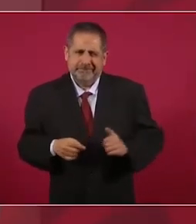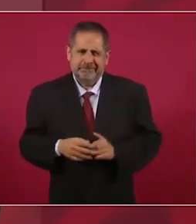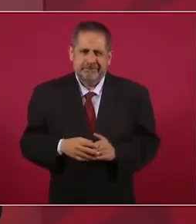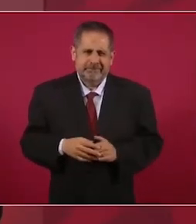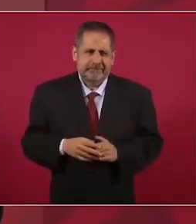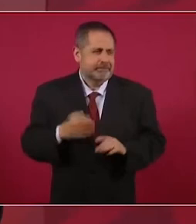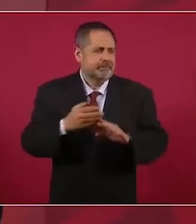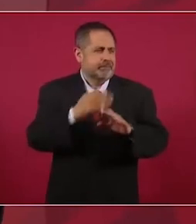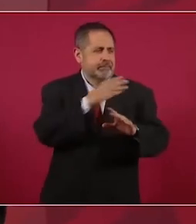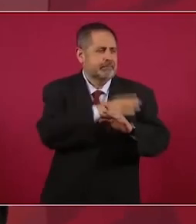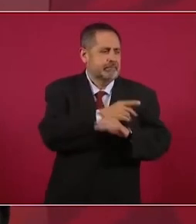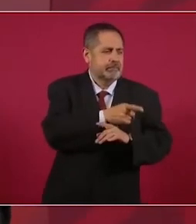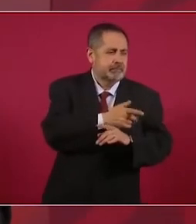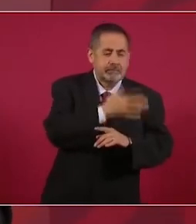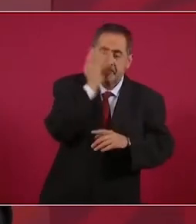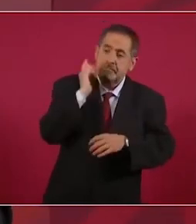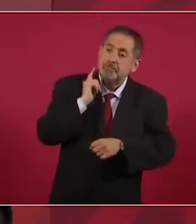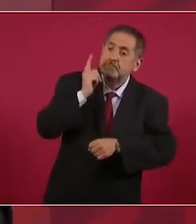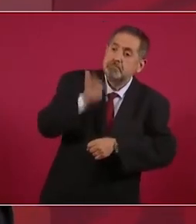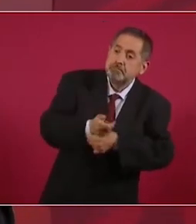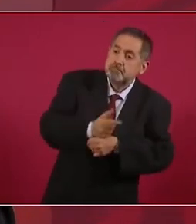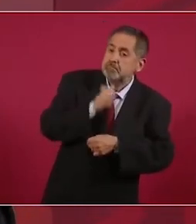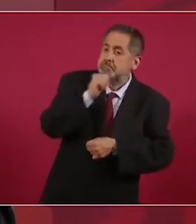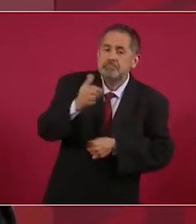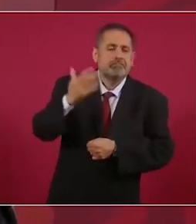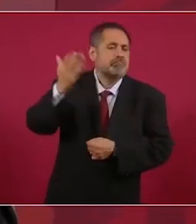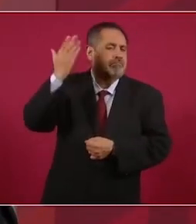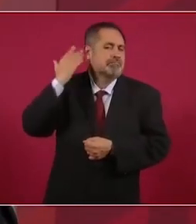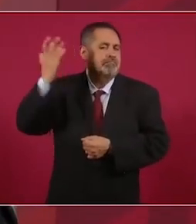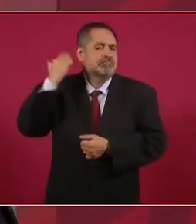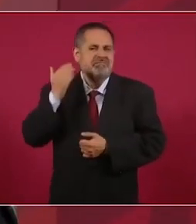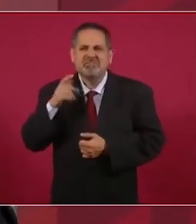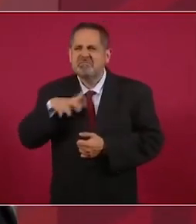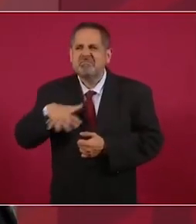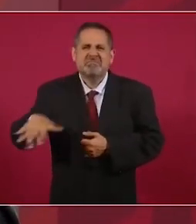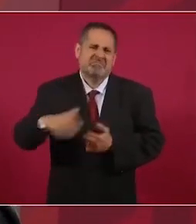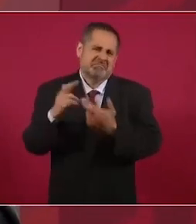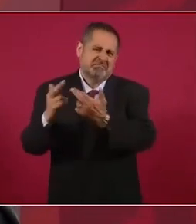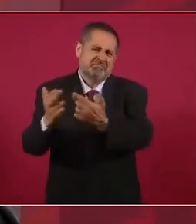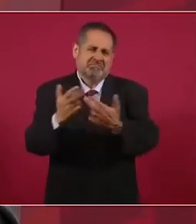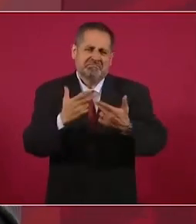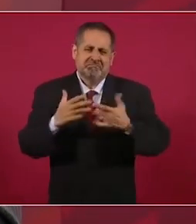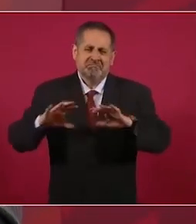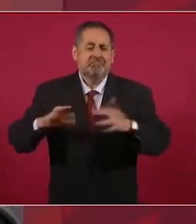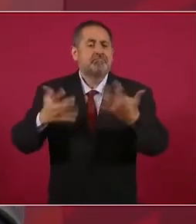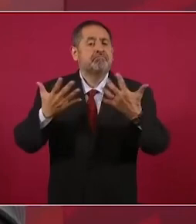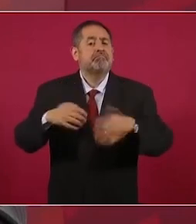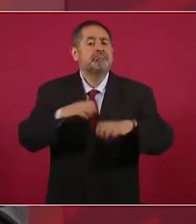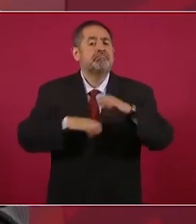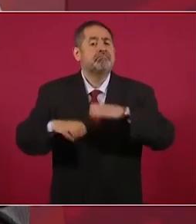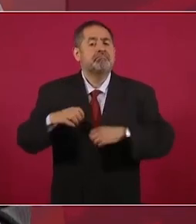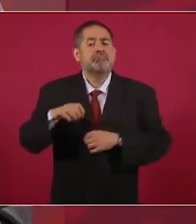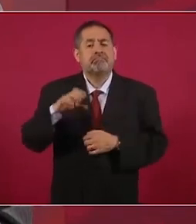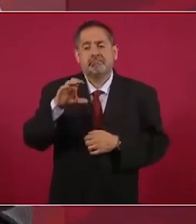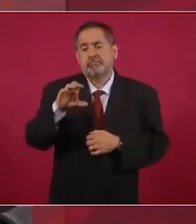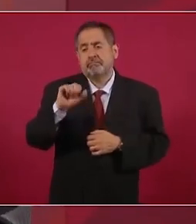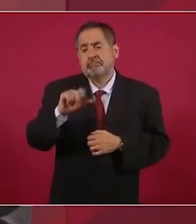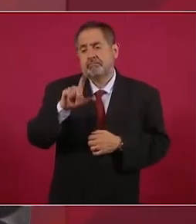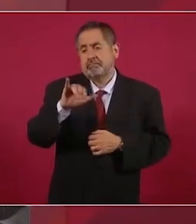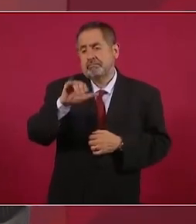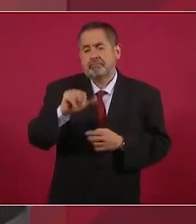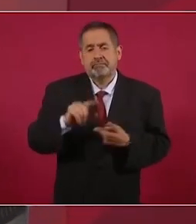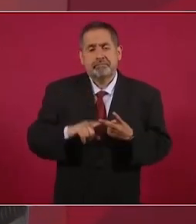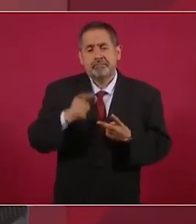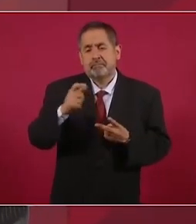no se hayan dado cuenta de la destrucción que hizo Calica o Xcaret